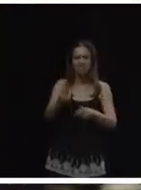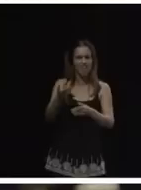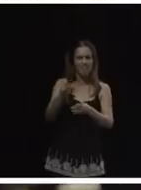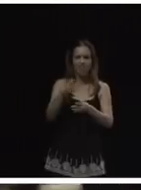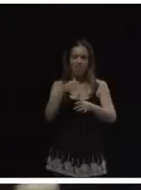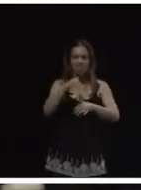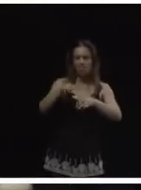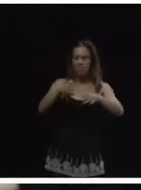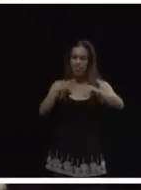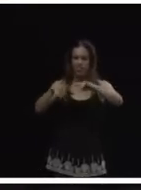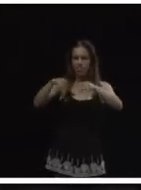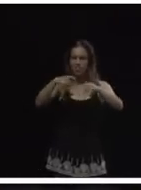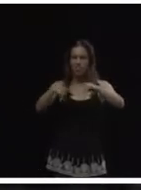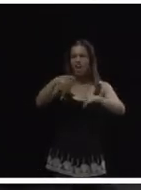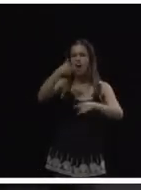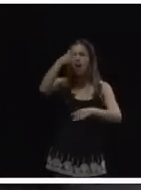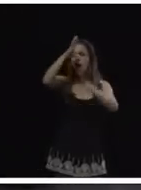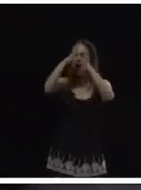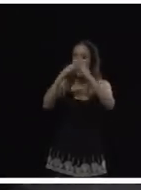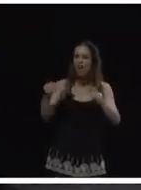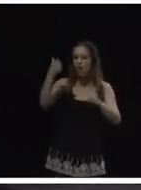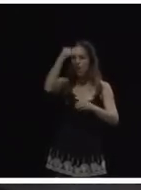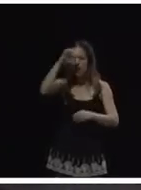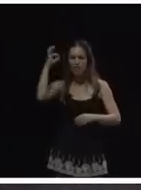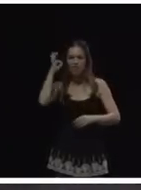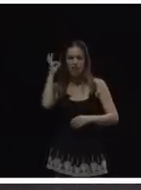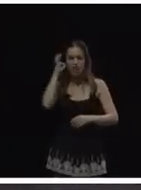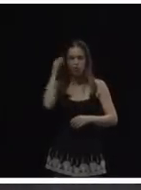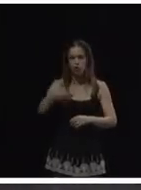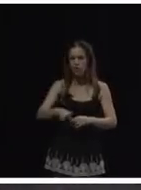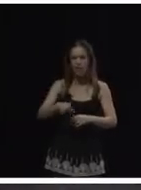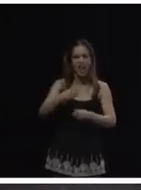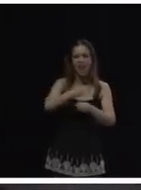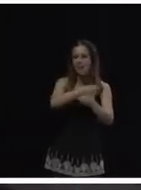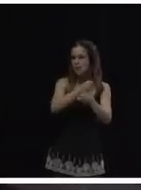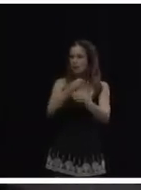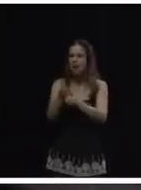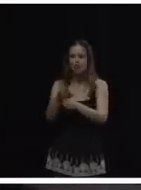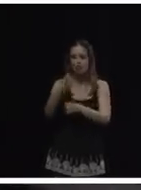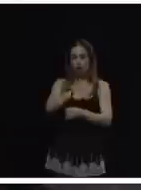quisieron relegar otra vez a esta tierra en aquel reparto de las autonomías,